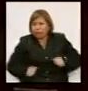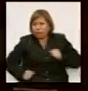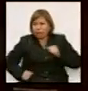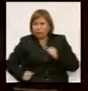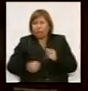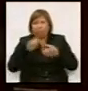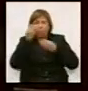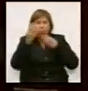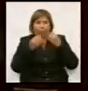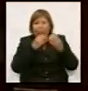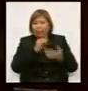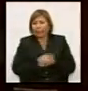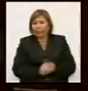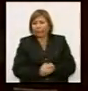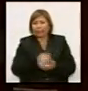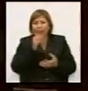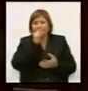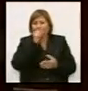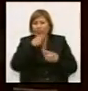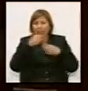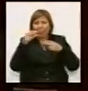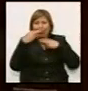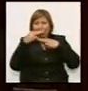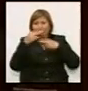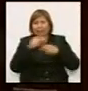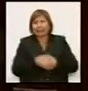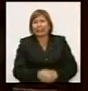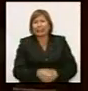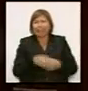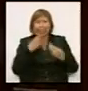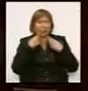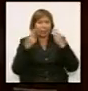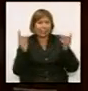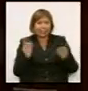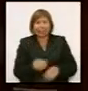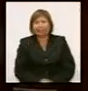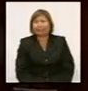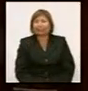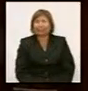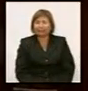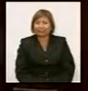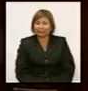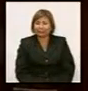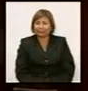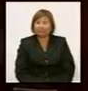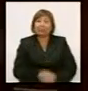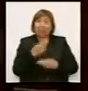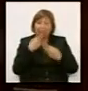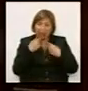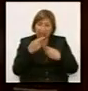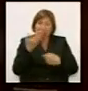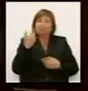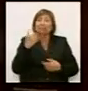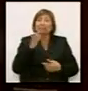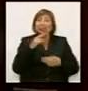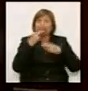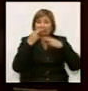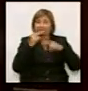hacer comentarios para comunicar a los medios la noticia. Así fue.